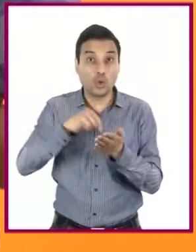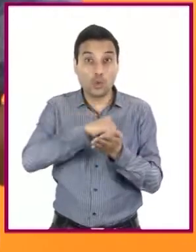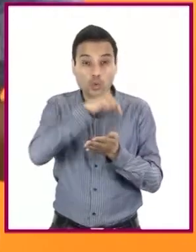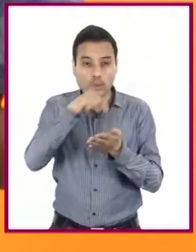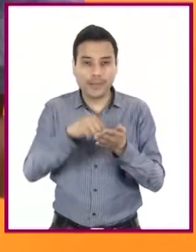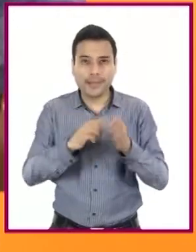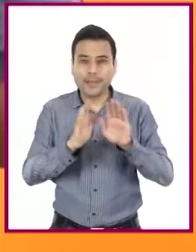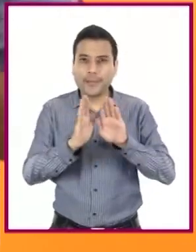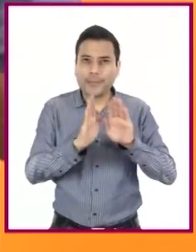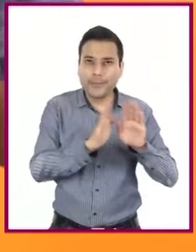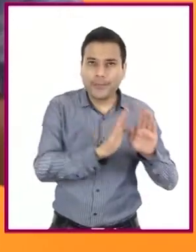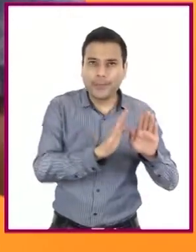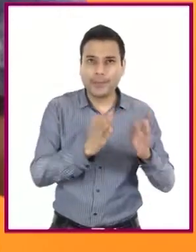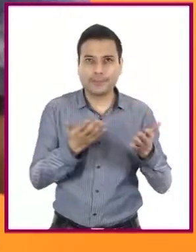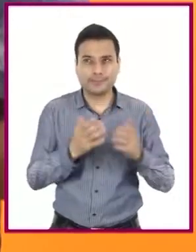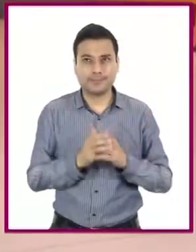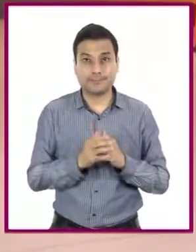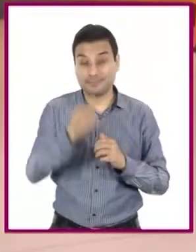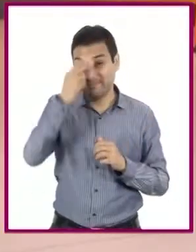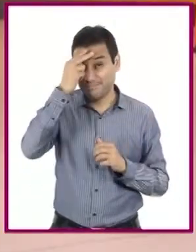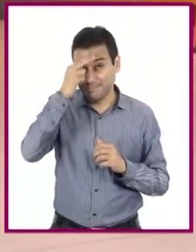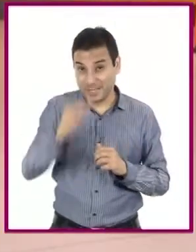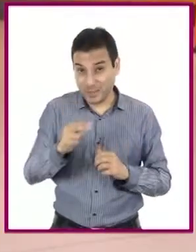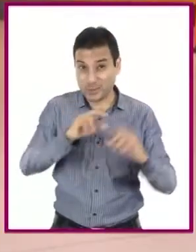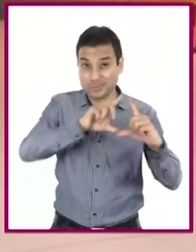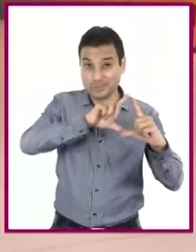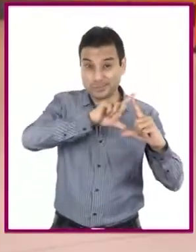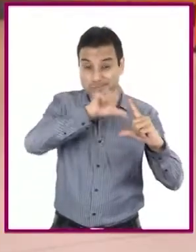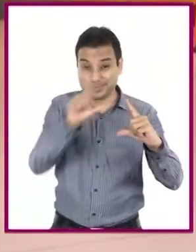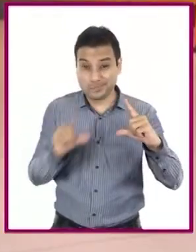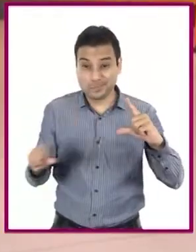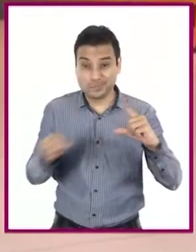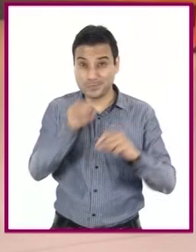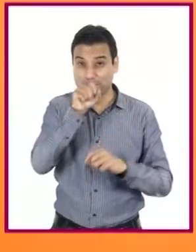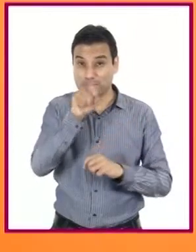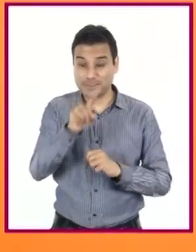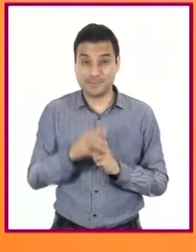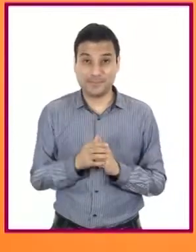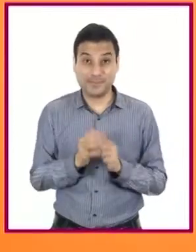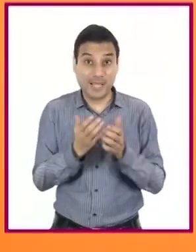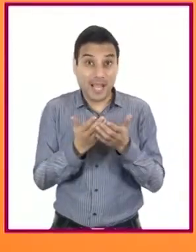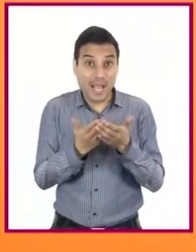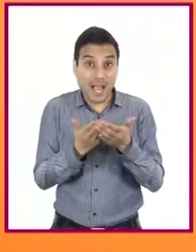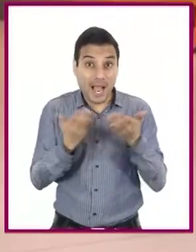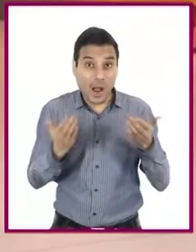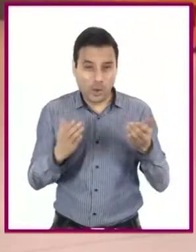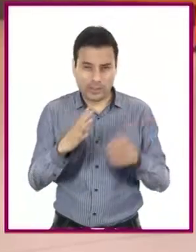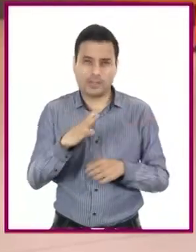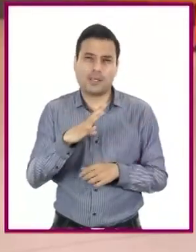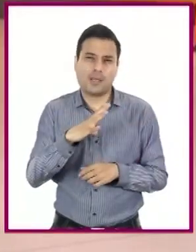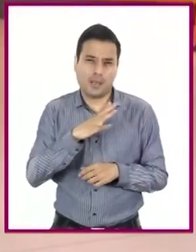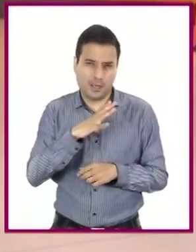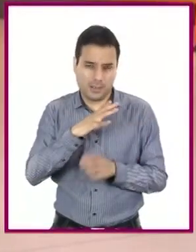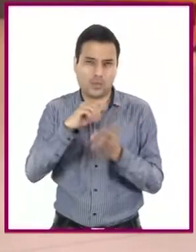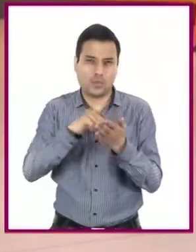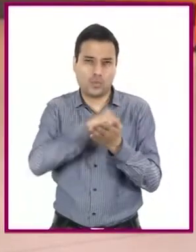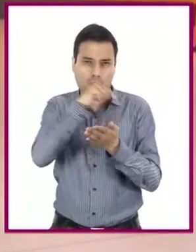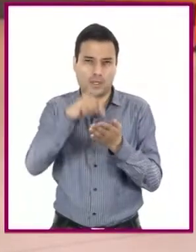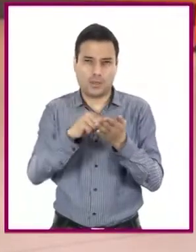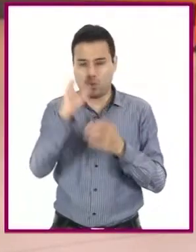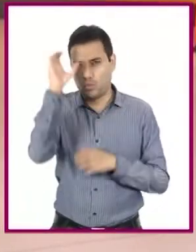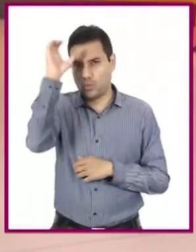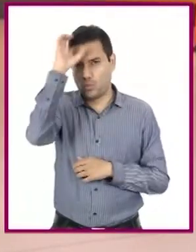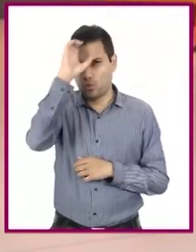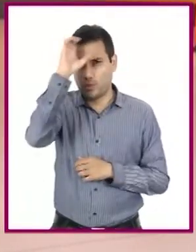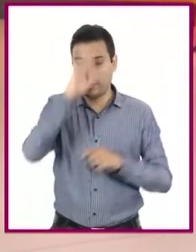comunidad, sino que en todo México. Además, actualmente existen recintos culturales que las personas